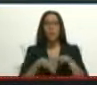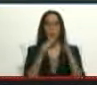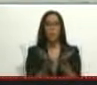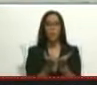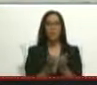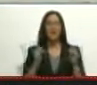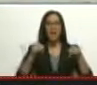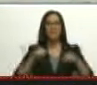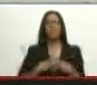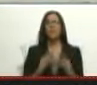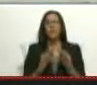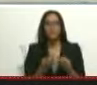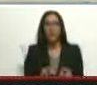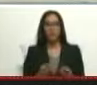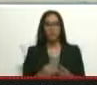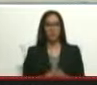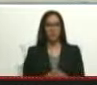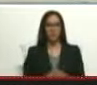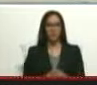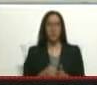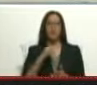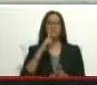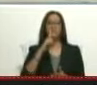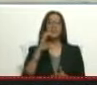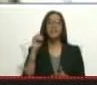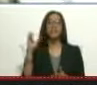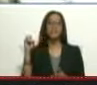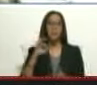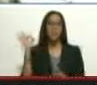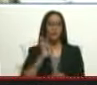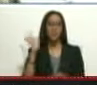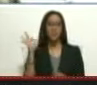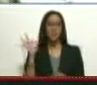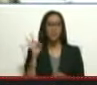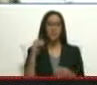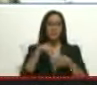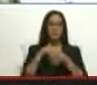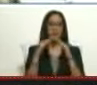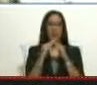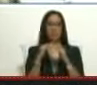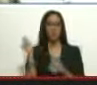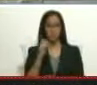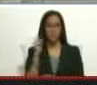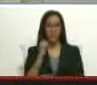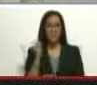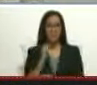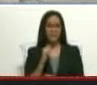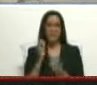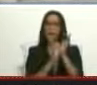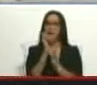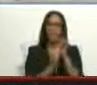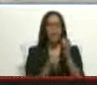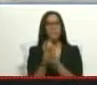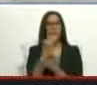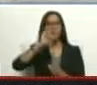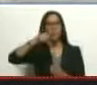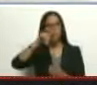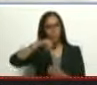fue voluntaria. Y fue 100% la cuarentena en esos meses, abril, mayo, junio,